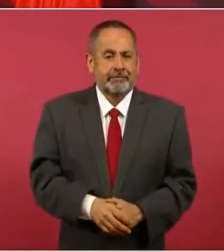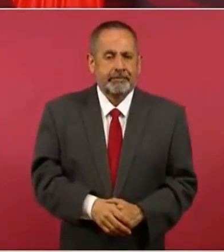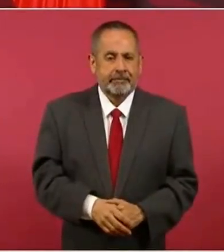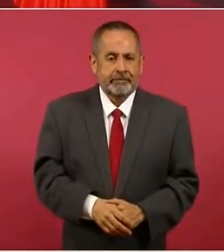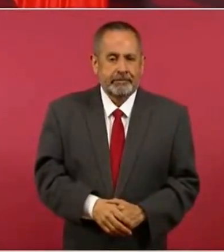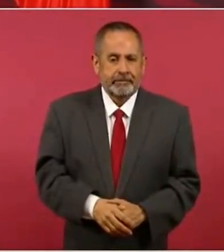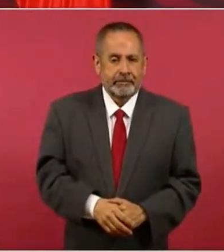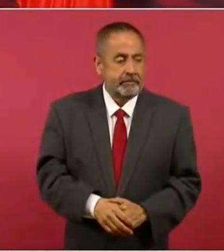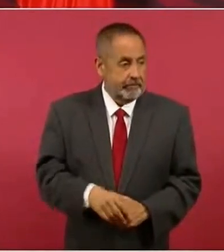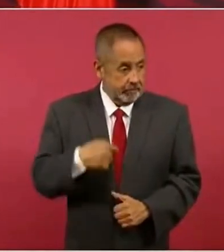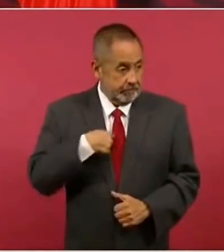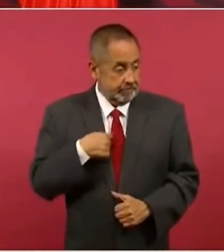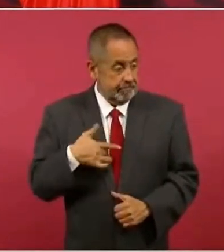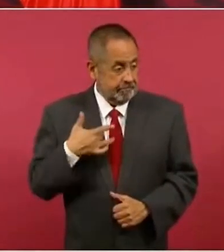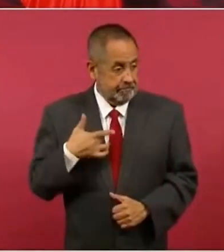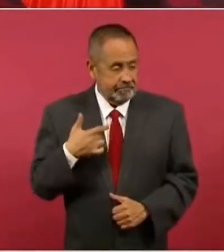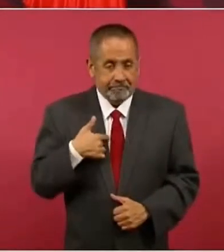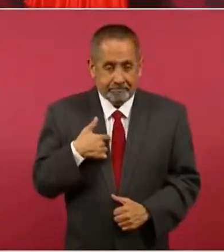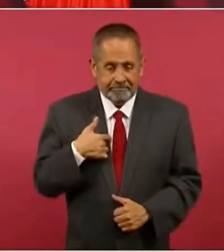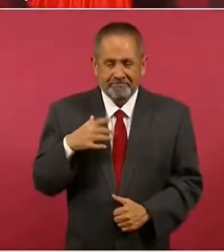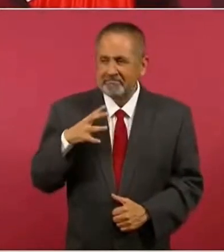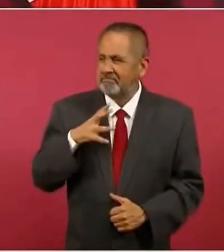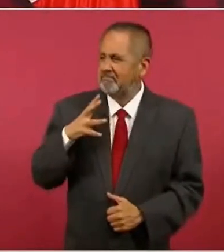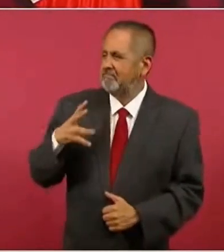pues me llena de orgullo